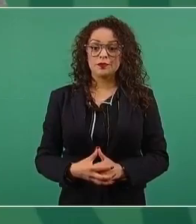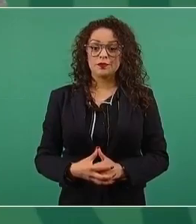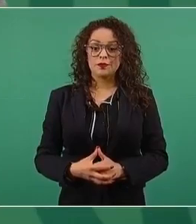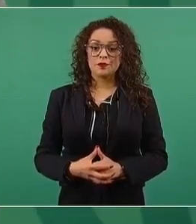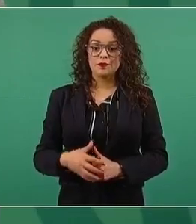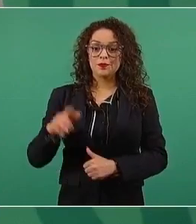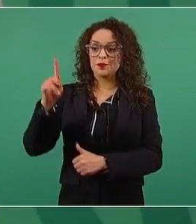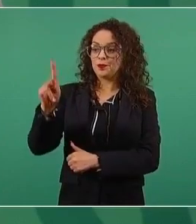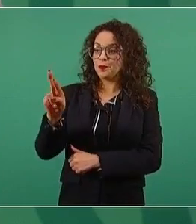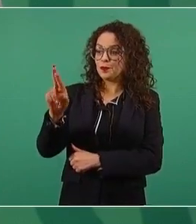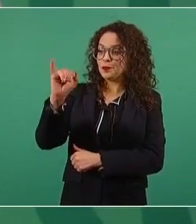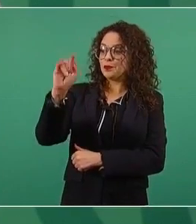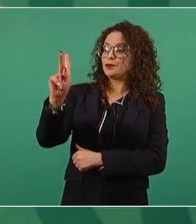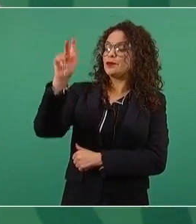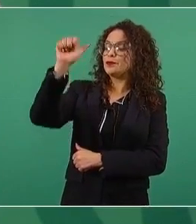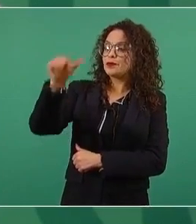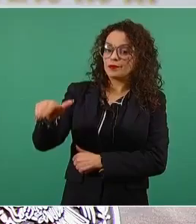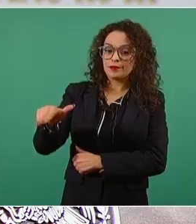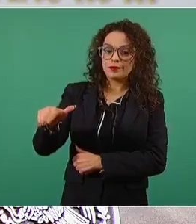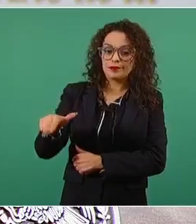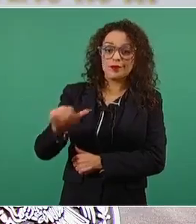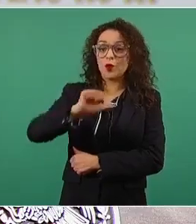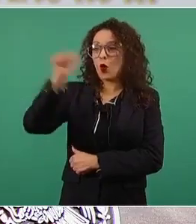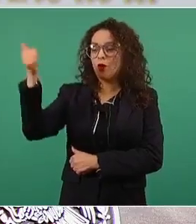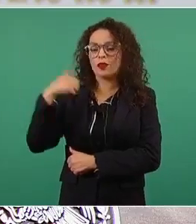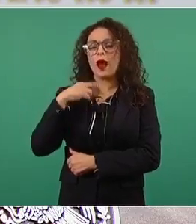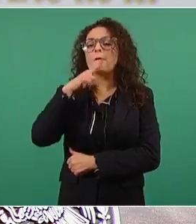PRI, PAN, ya no digo otro,